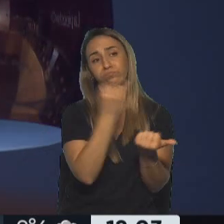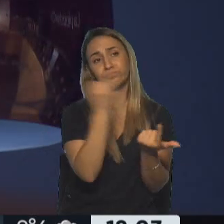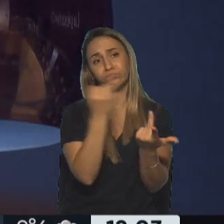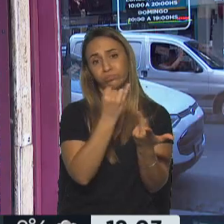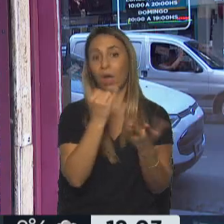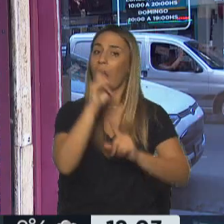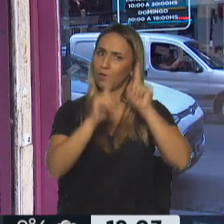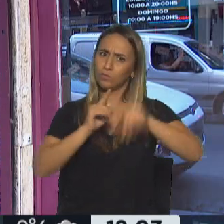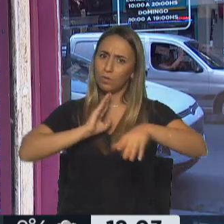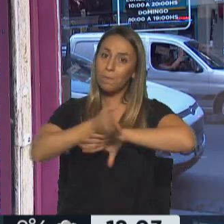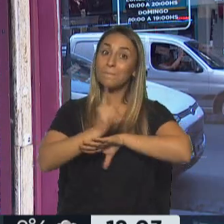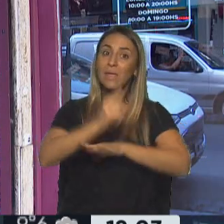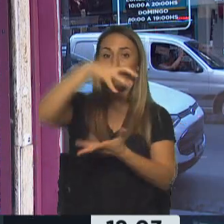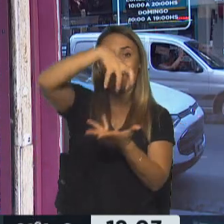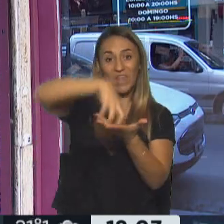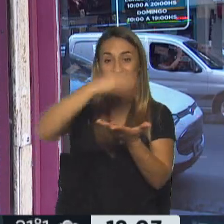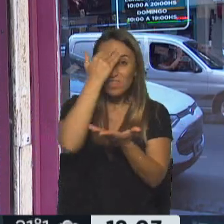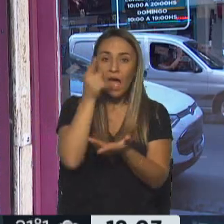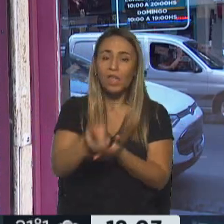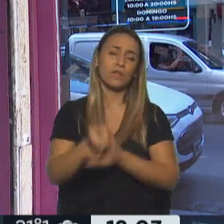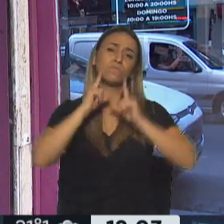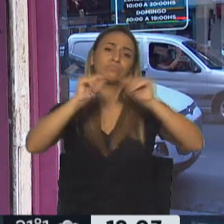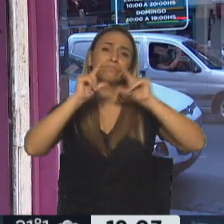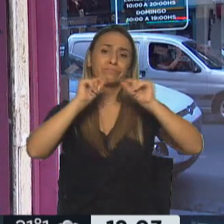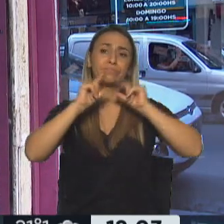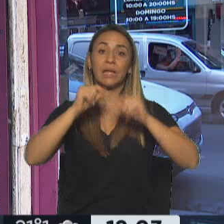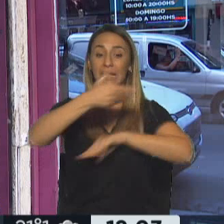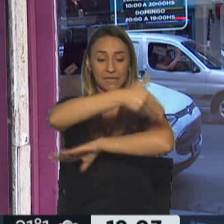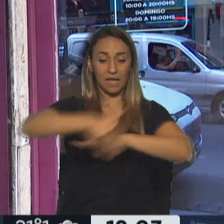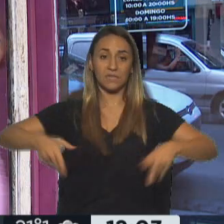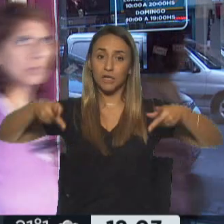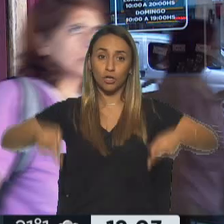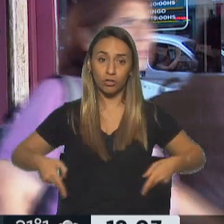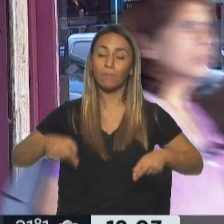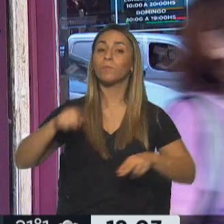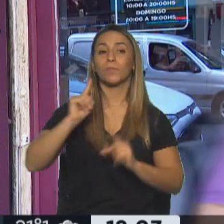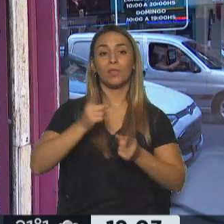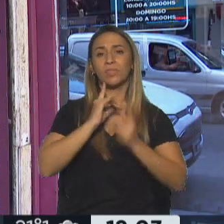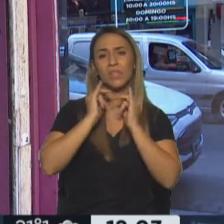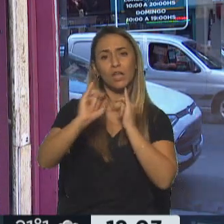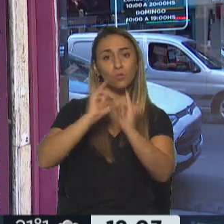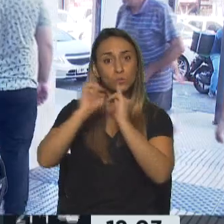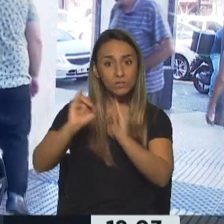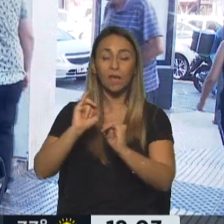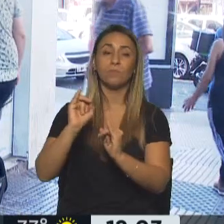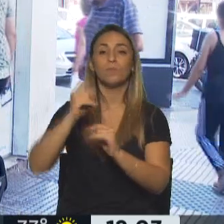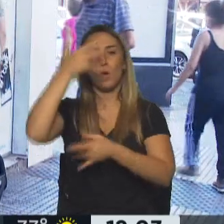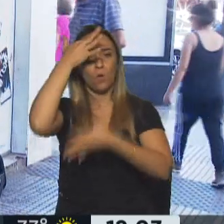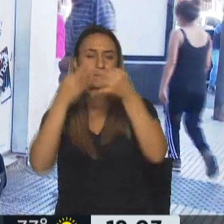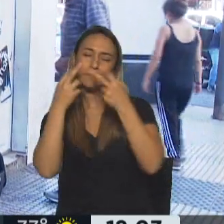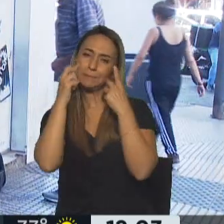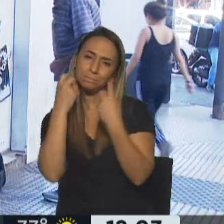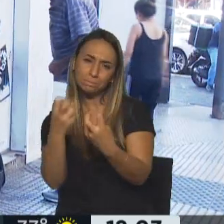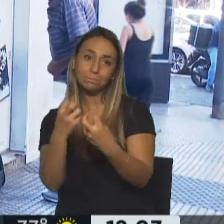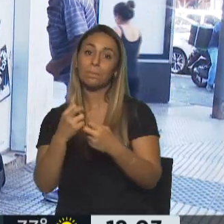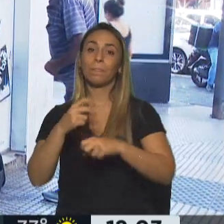algunos incidentes, también con cortes de calle, y además las denuncias que ahora investiga la justicia. Hablamos de denuncias en la ciudad de Buenos Aires, el